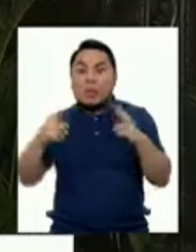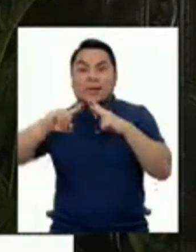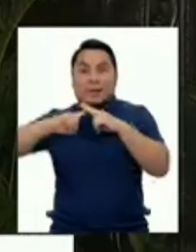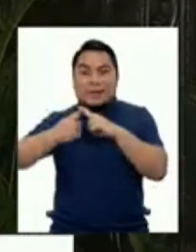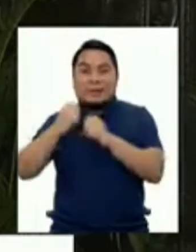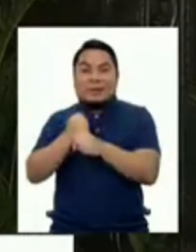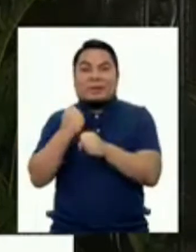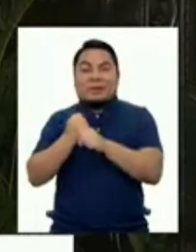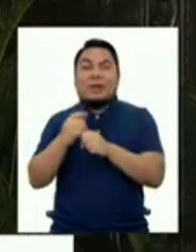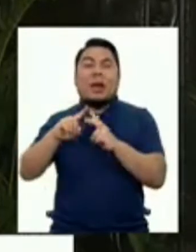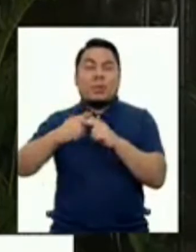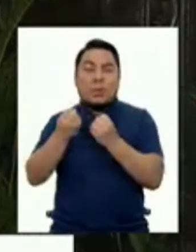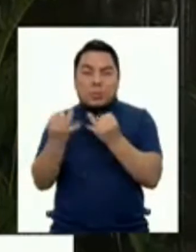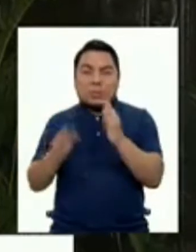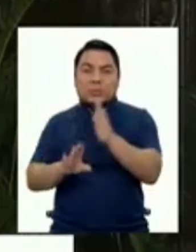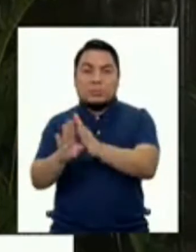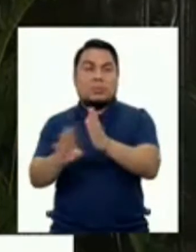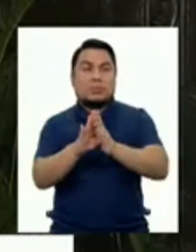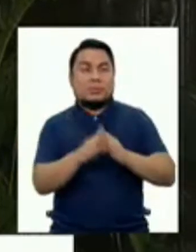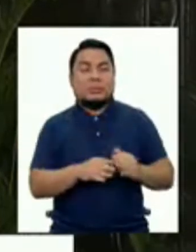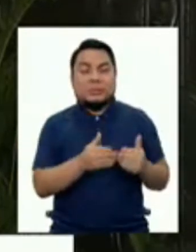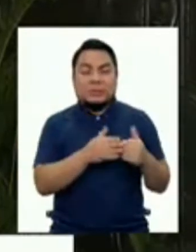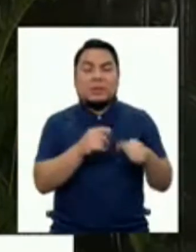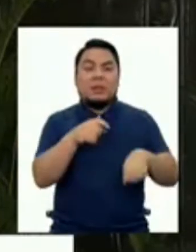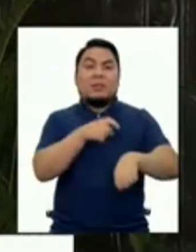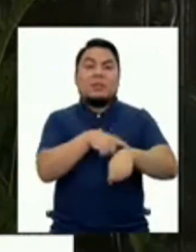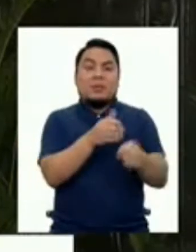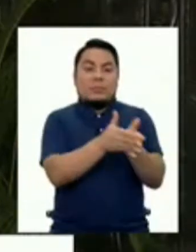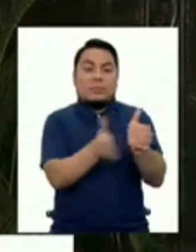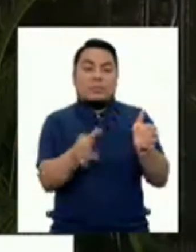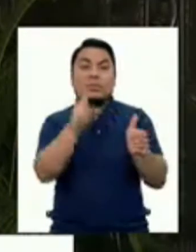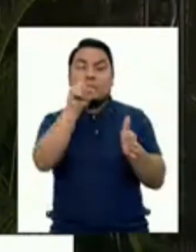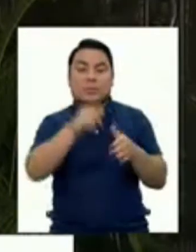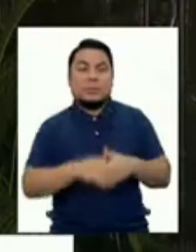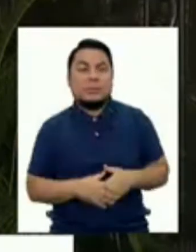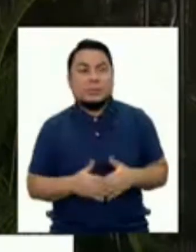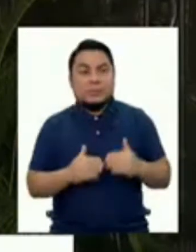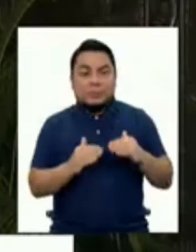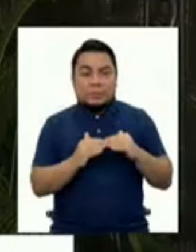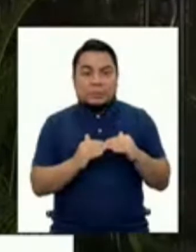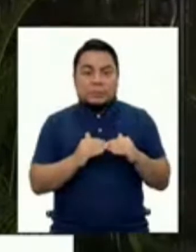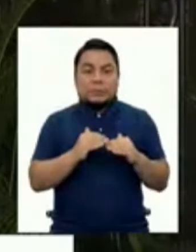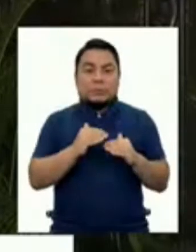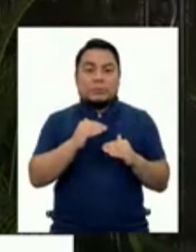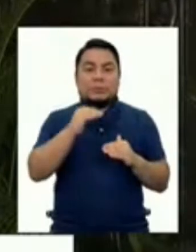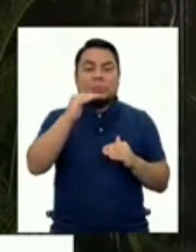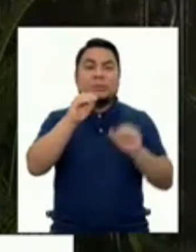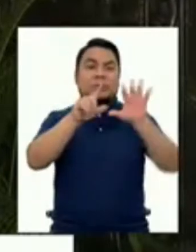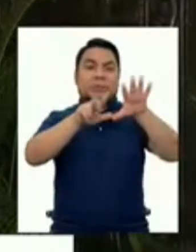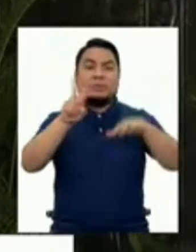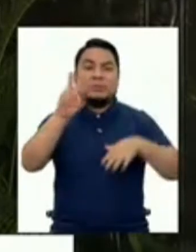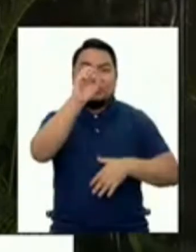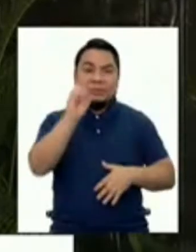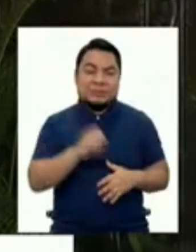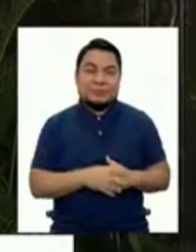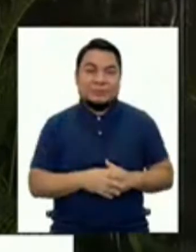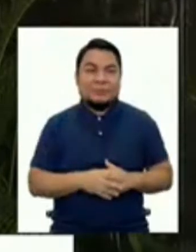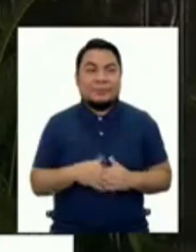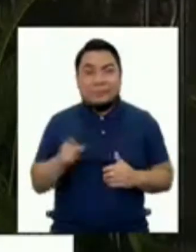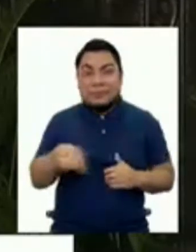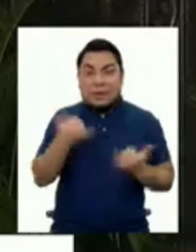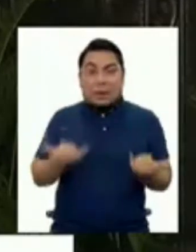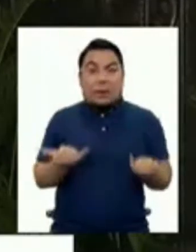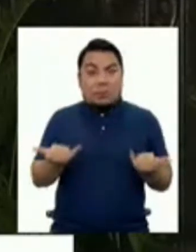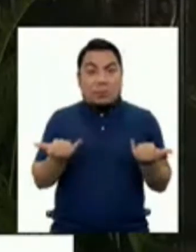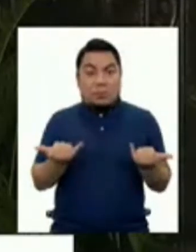actividades a través de la fase 1 para llegar al 72%. Ya estamos en la fase